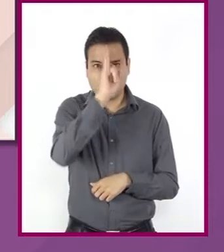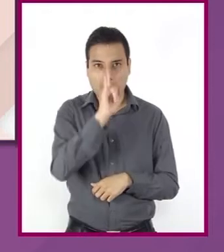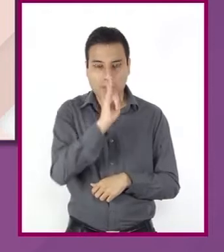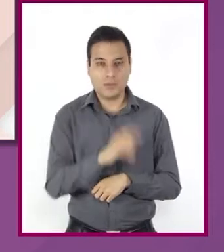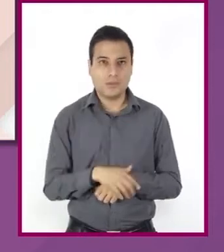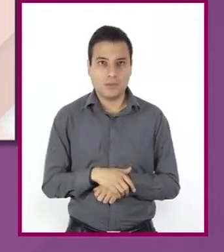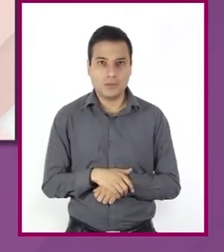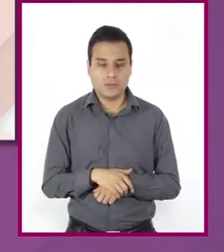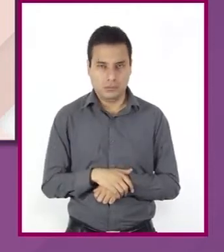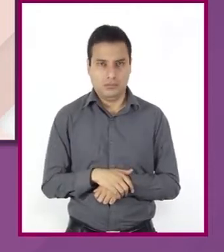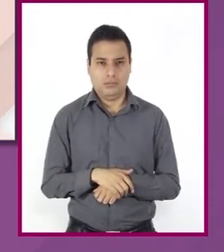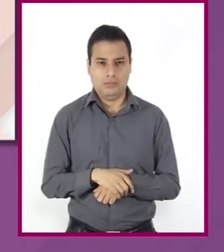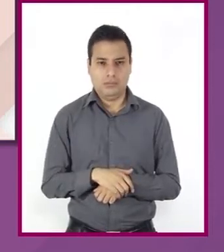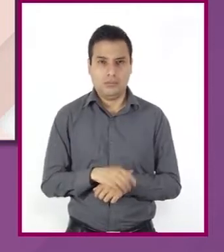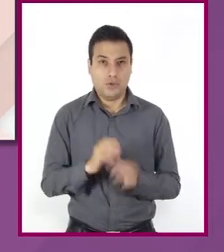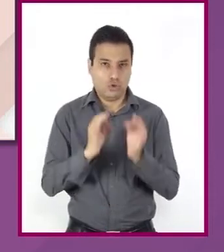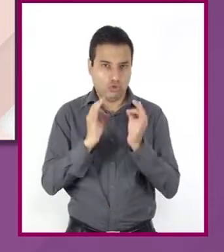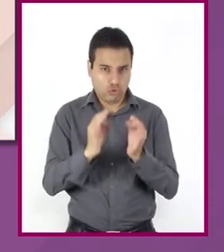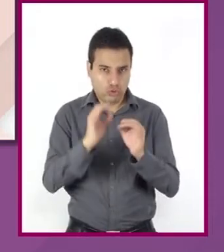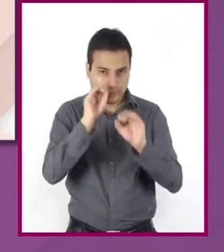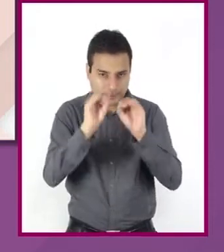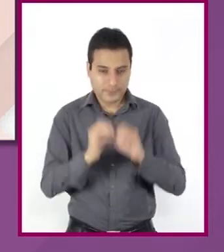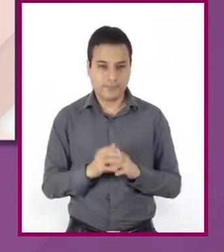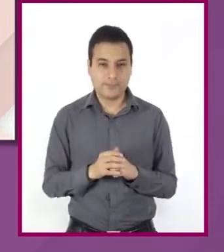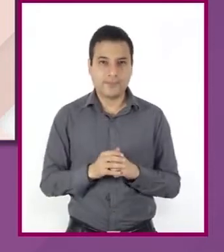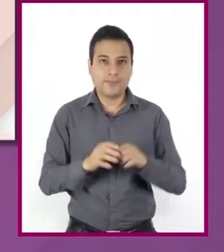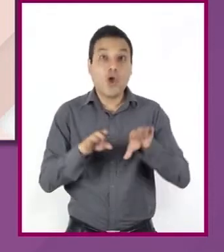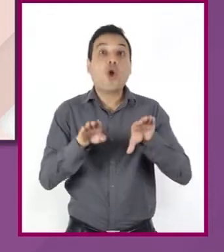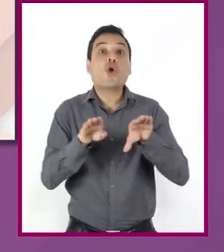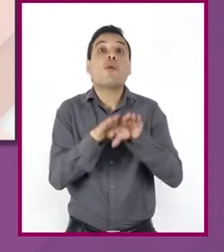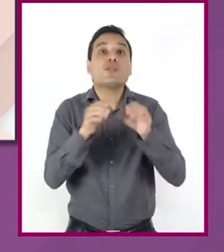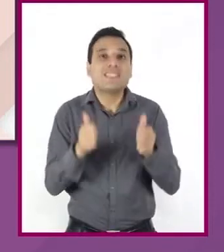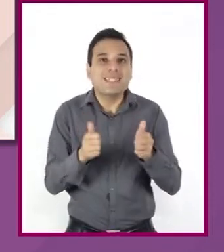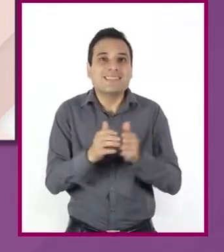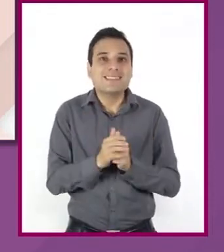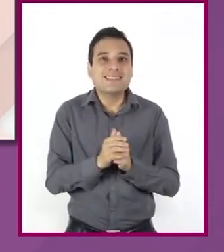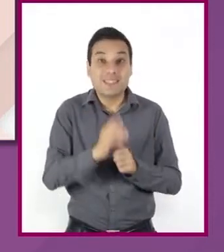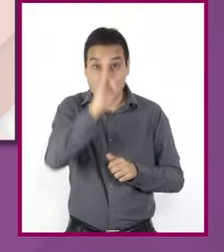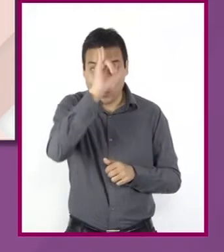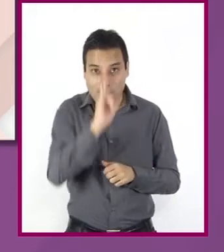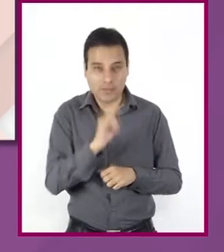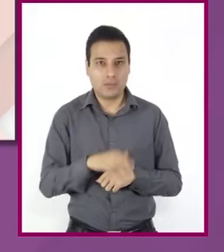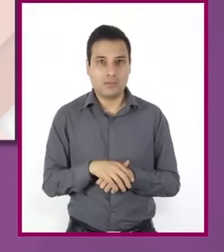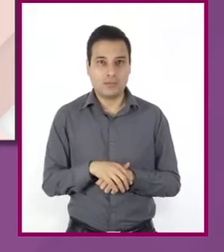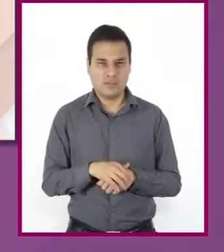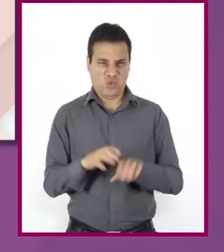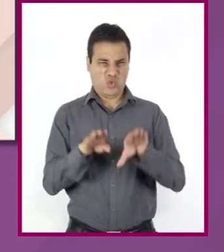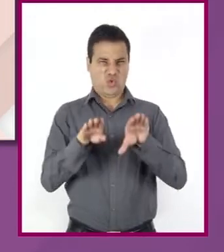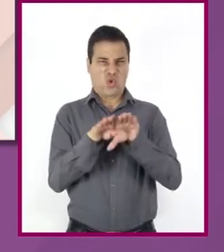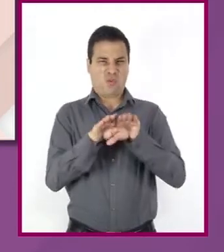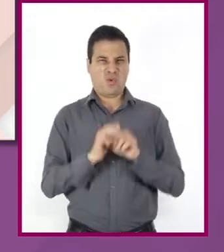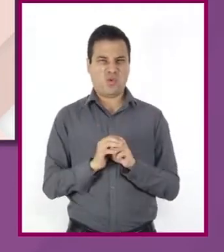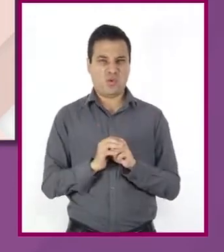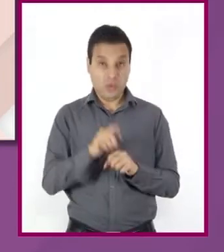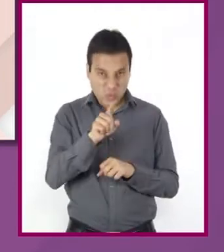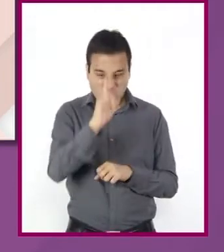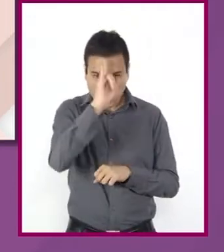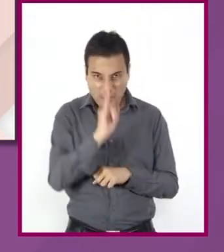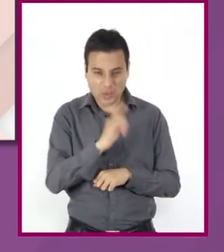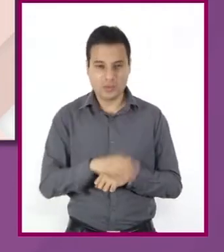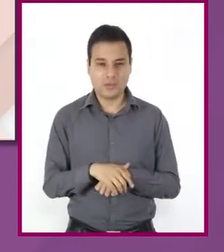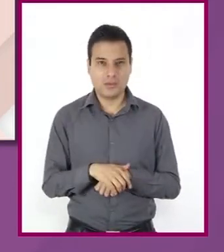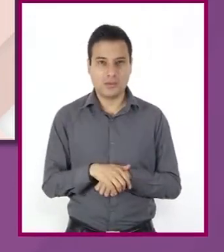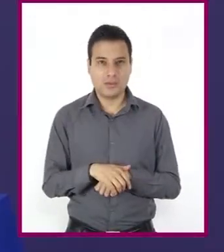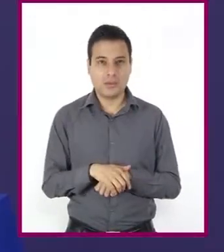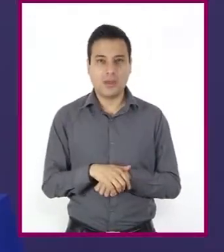signos de puntuación, podemos leer ¿Cómo estás, guapo? ¿Cómo? ¿Estás guapo? ¿Cómo estás